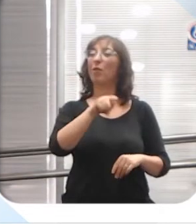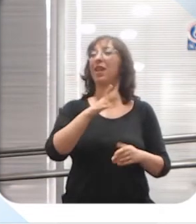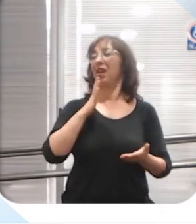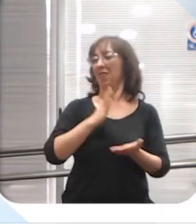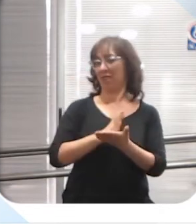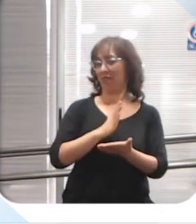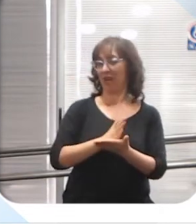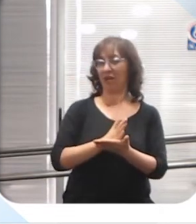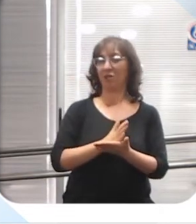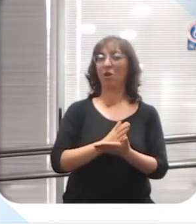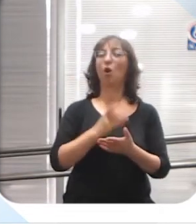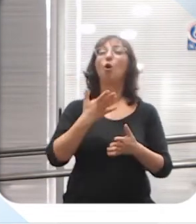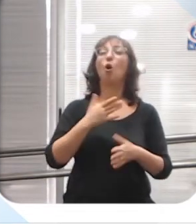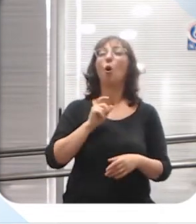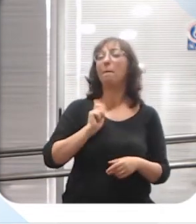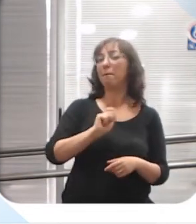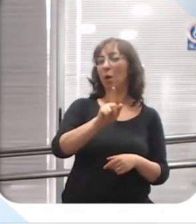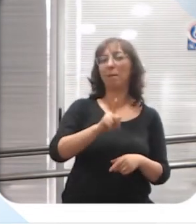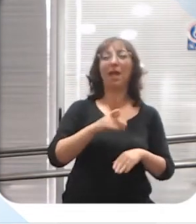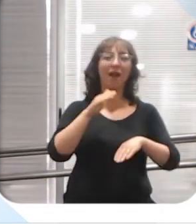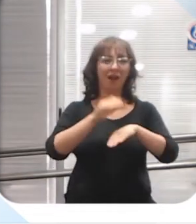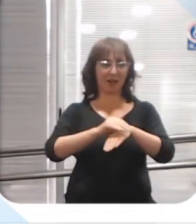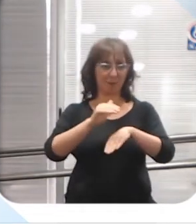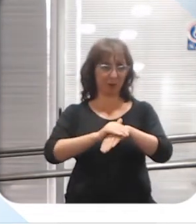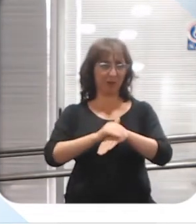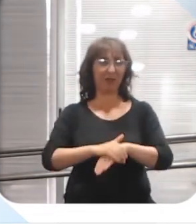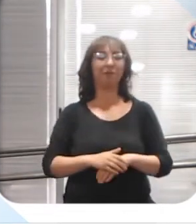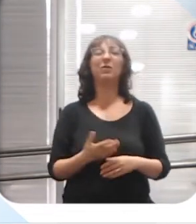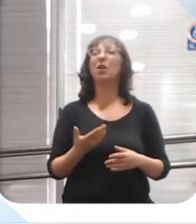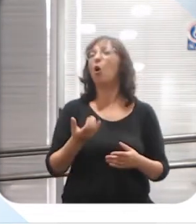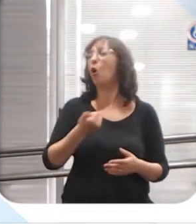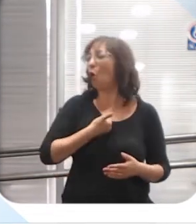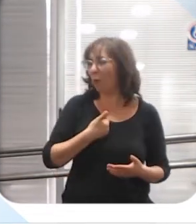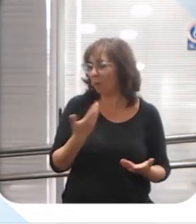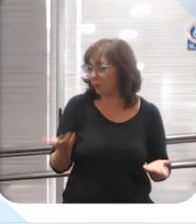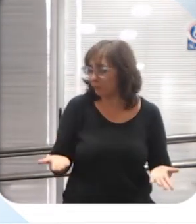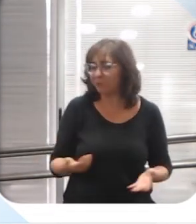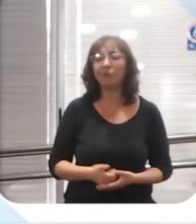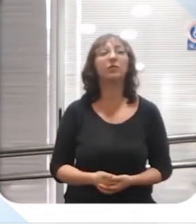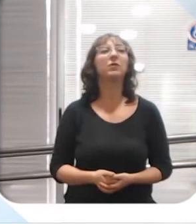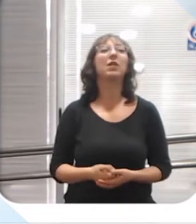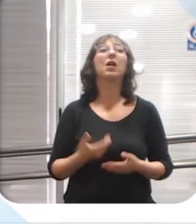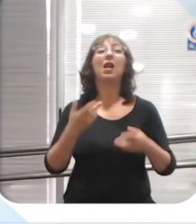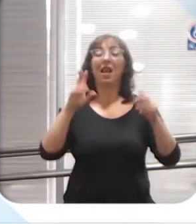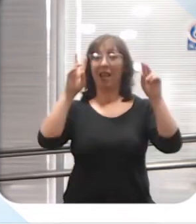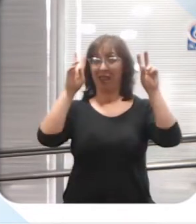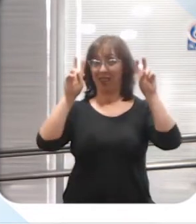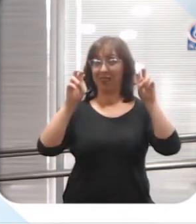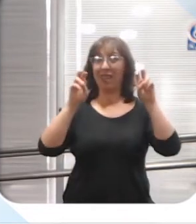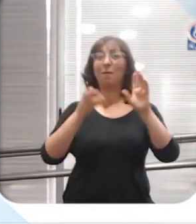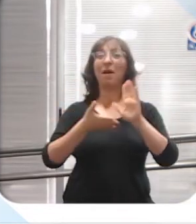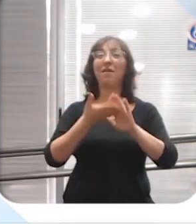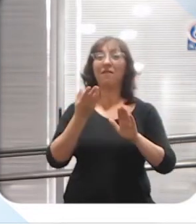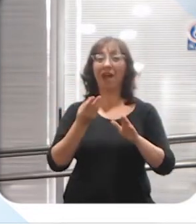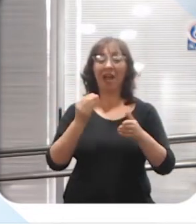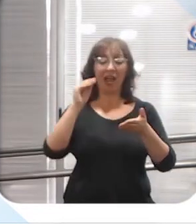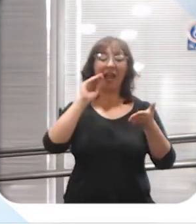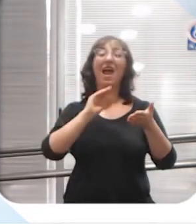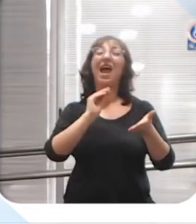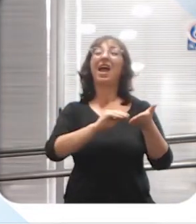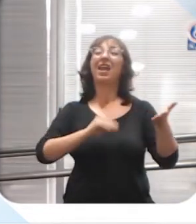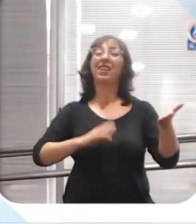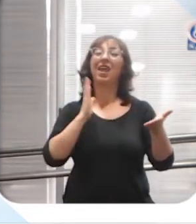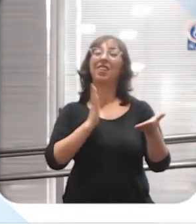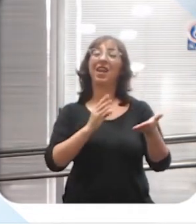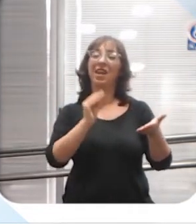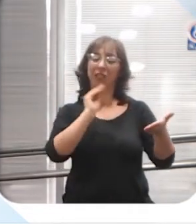derechos con sus propias responsabilidades. ¿En qué sentido? Cuando los temas se van instalando en la agenda de derechos,